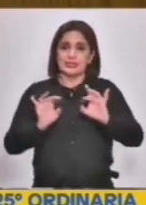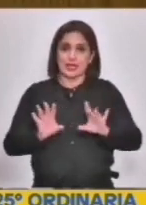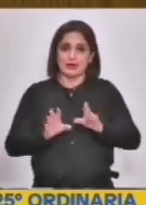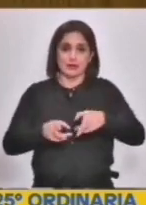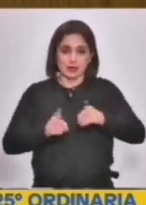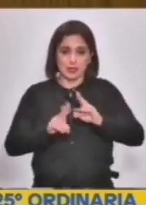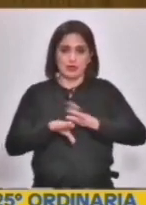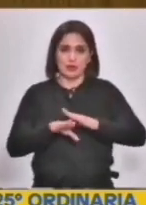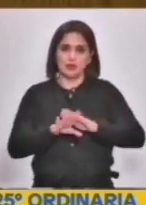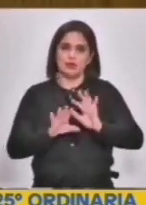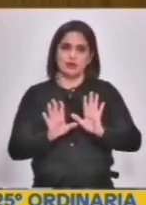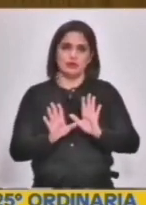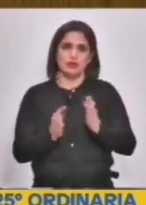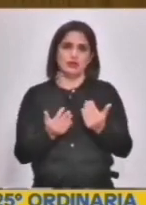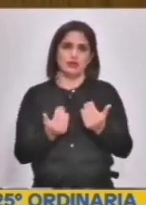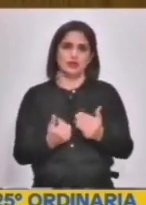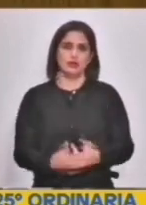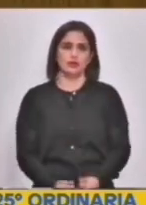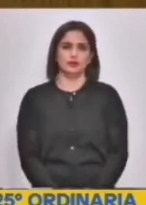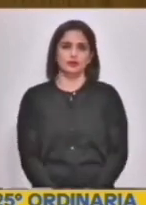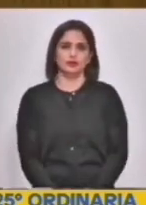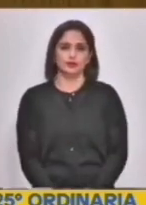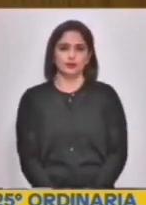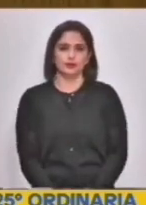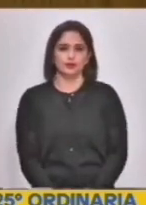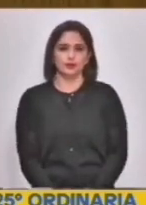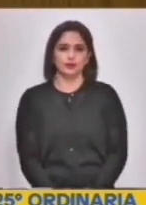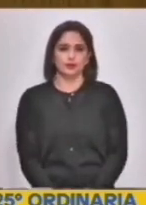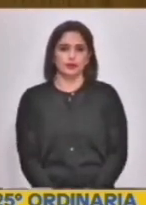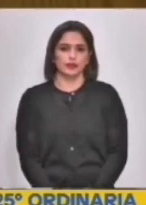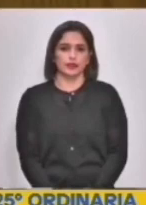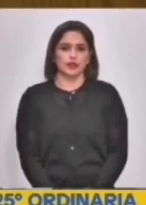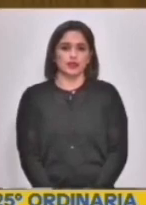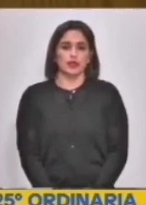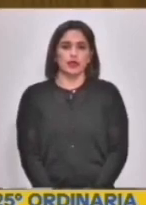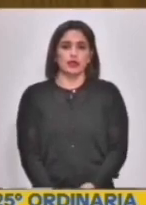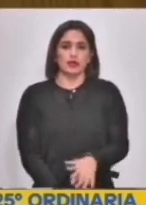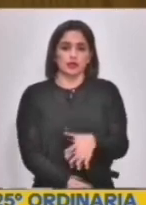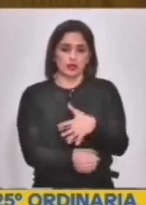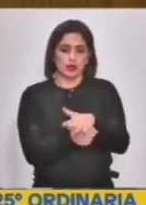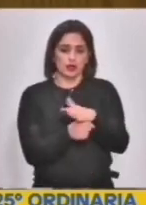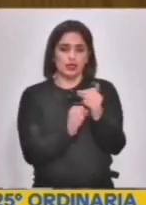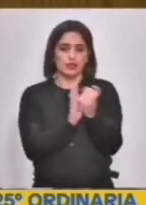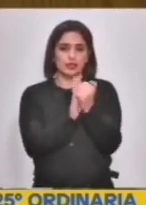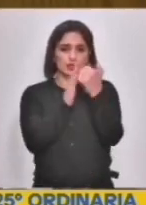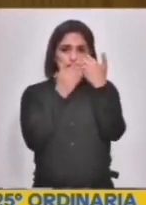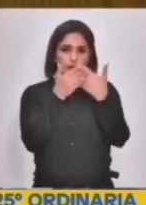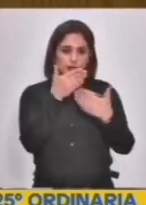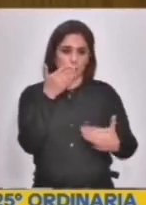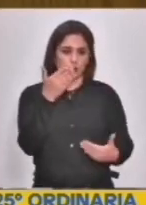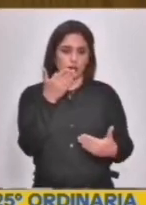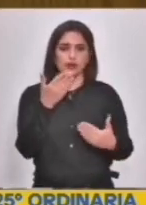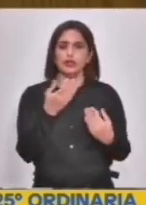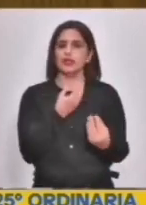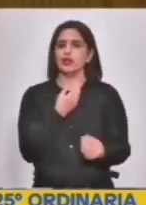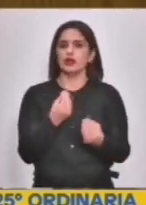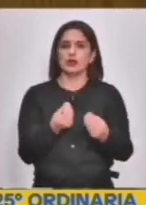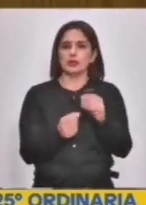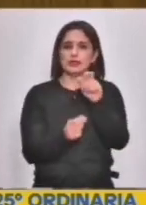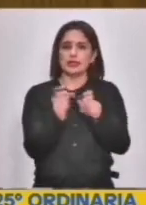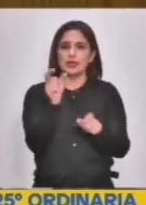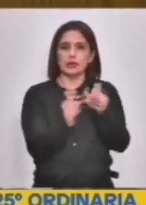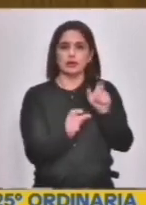autorización sea expresamente en suma los 15 artículos dan cuenta de lo que le pasa a la gente